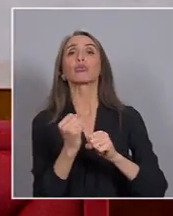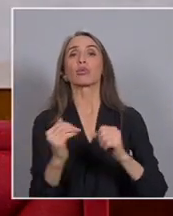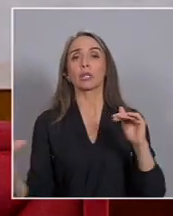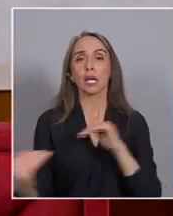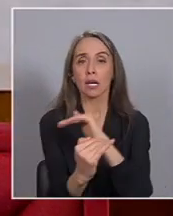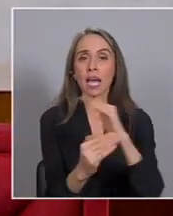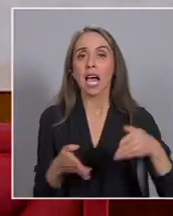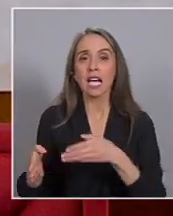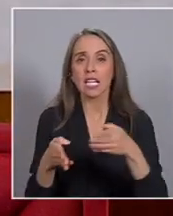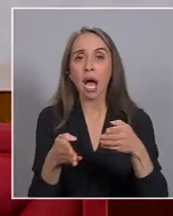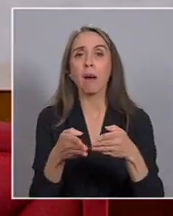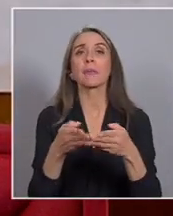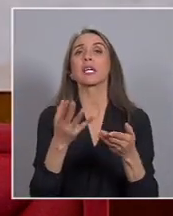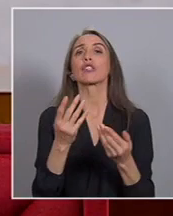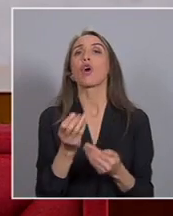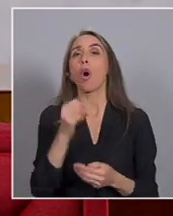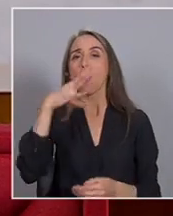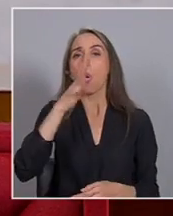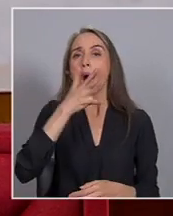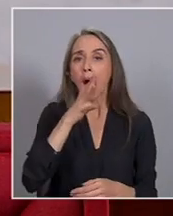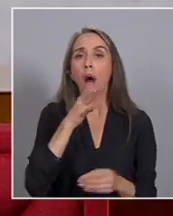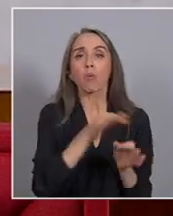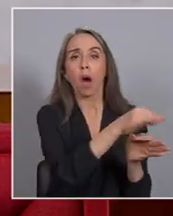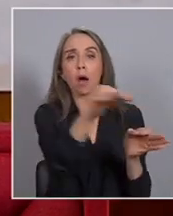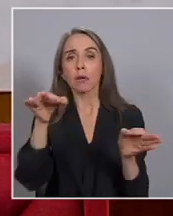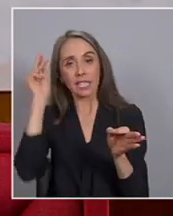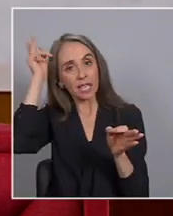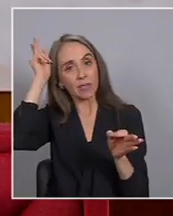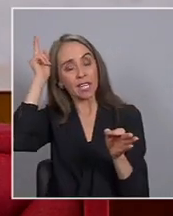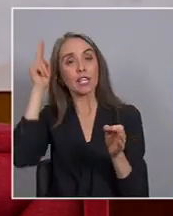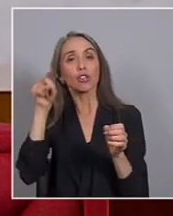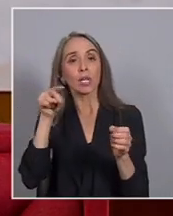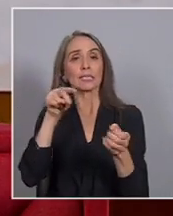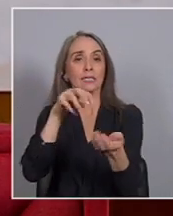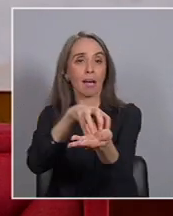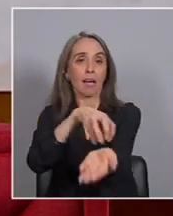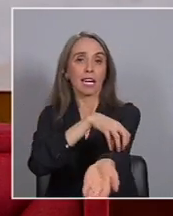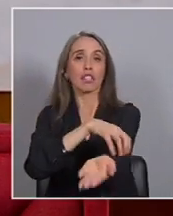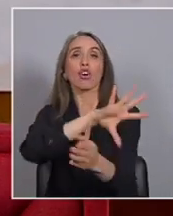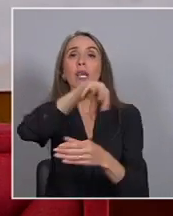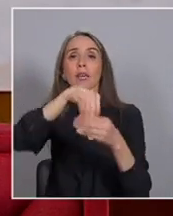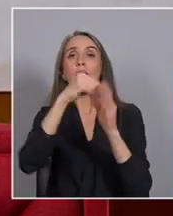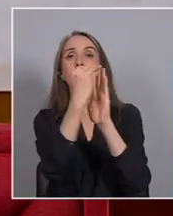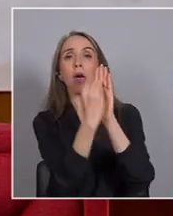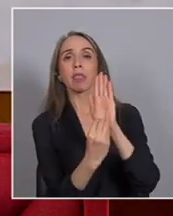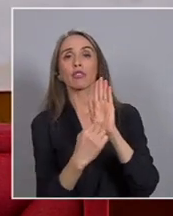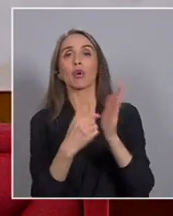servicios básicos a las comunidades indígenas y rurales de las regiones que conforman este plan.